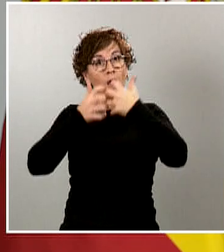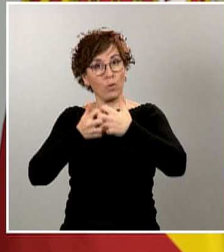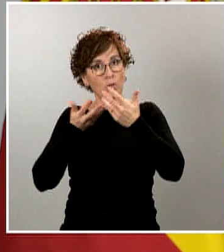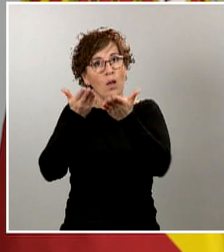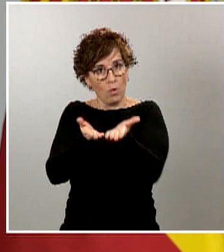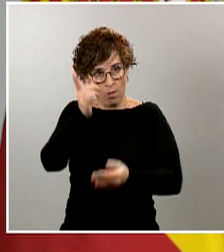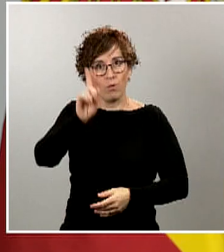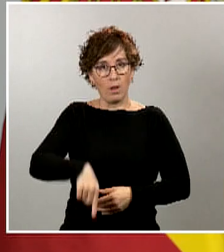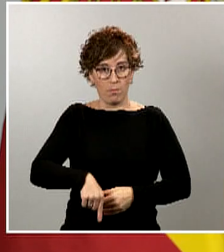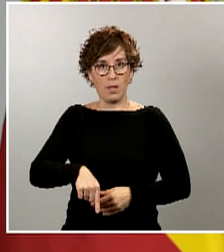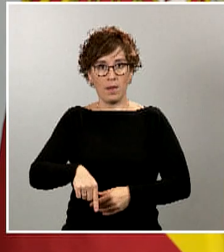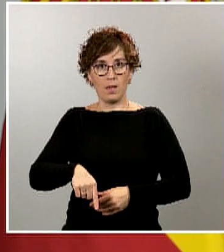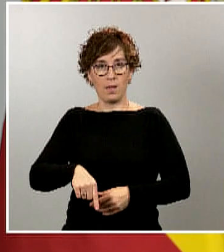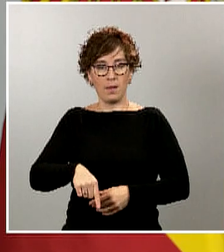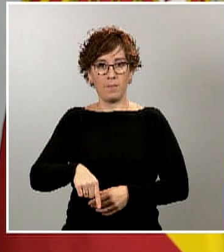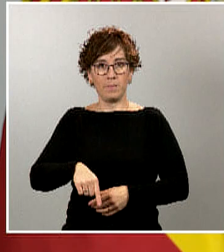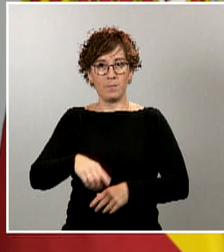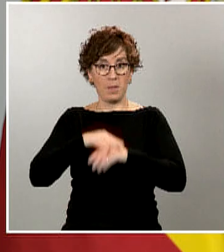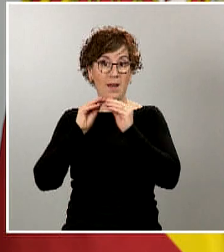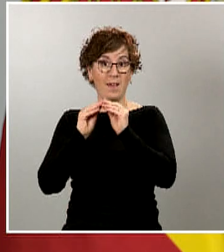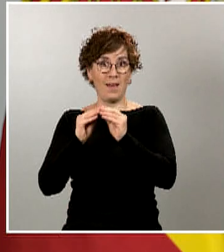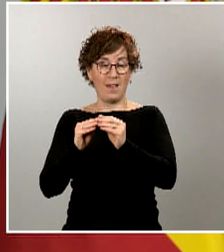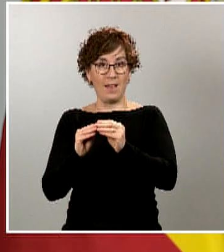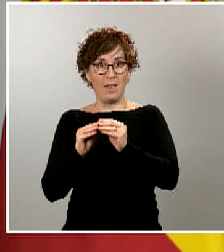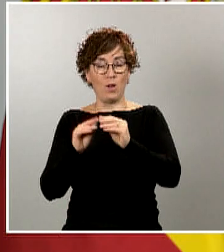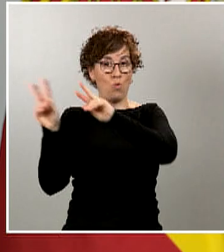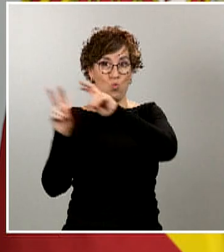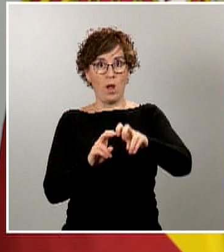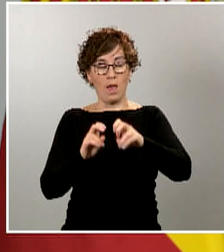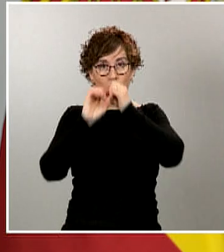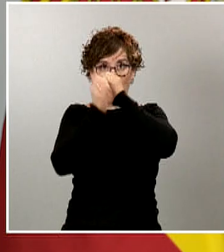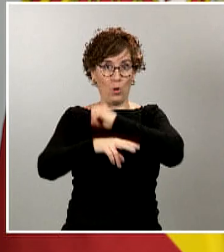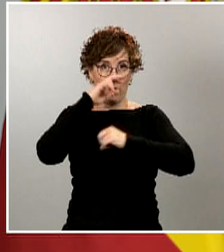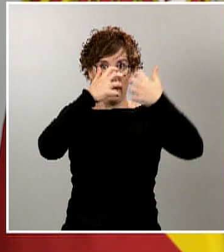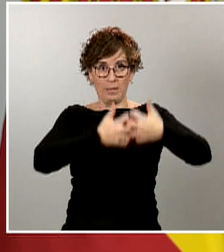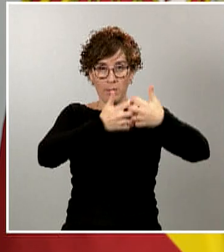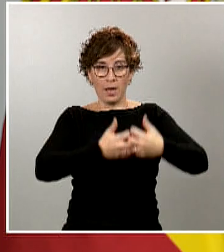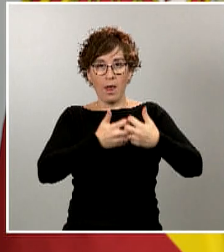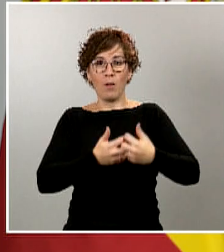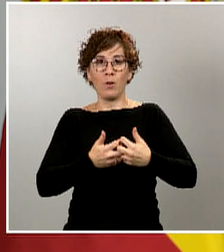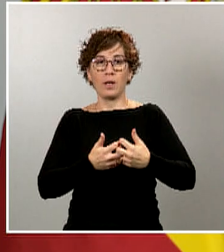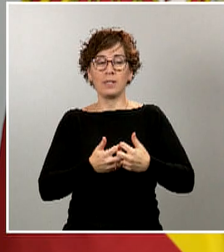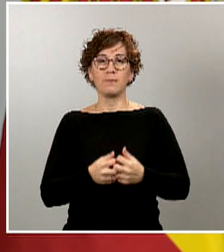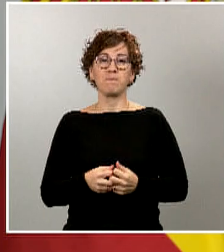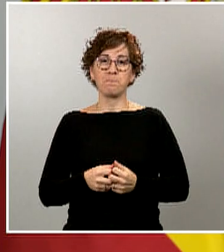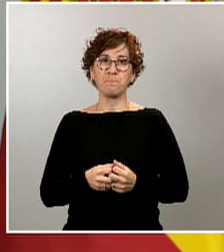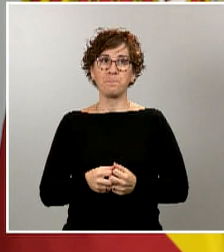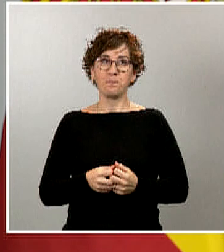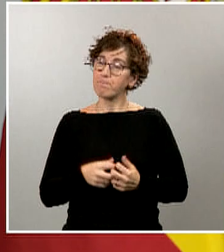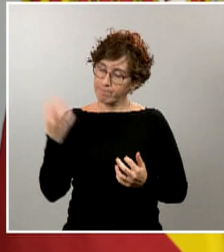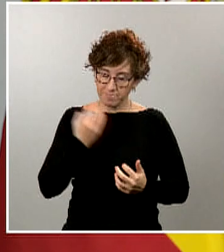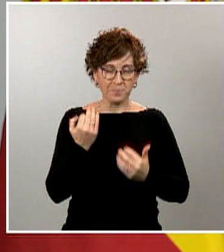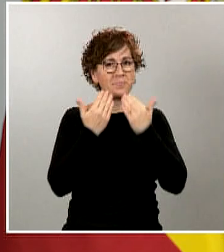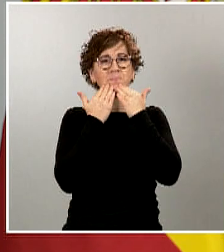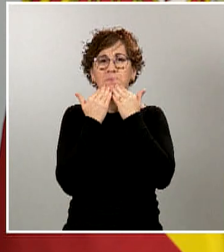nuevos respiradores que se están haciendo. E insisto, una vez más, agradecer de todo corazón a todos